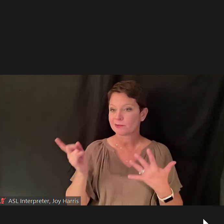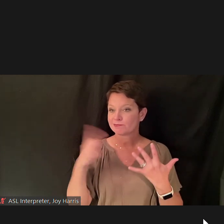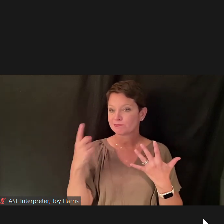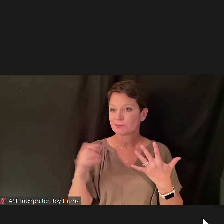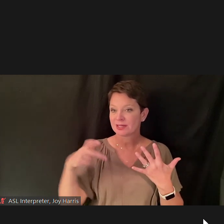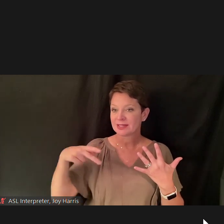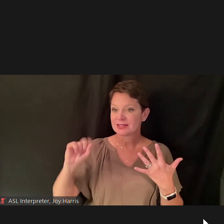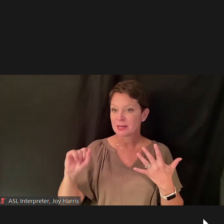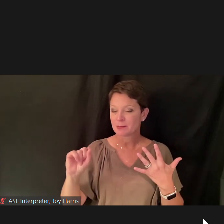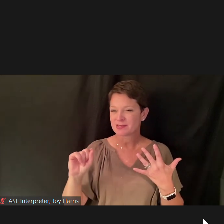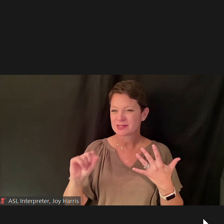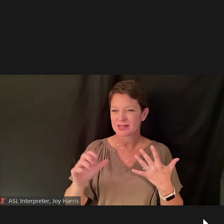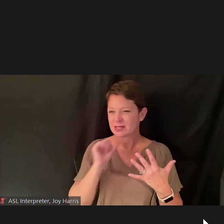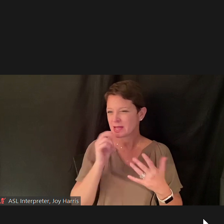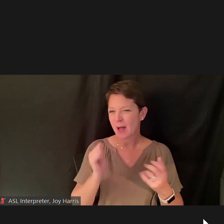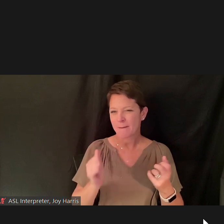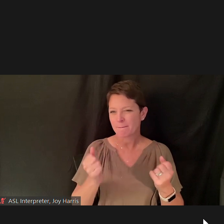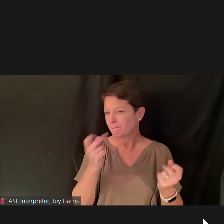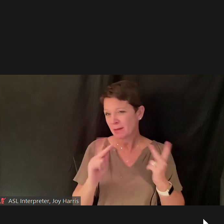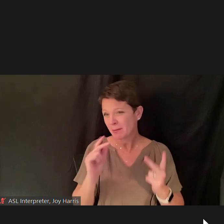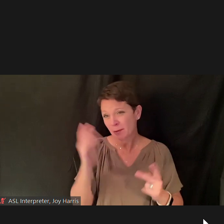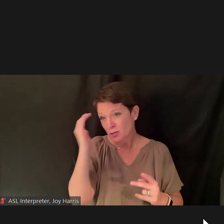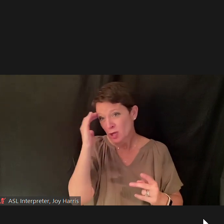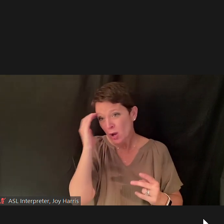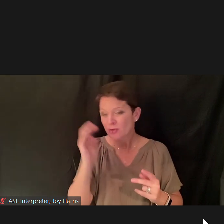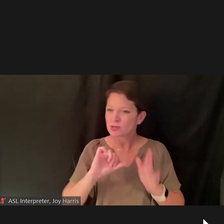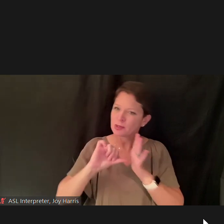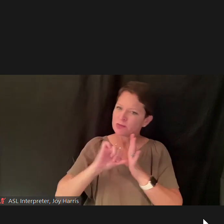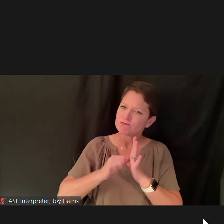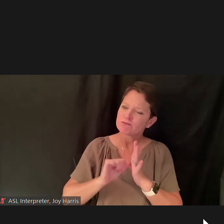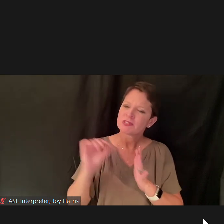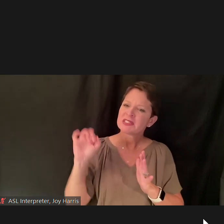Próximamente tenemos varios consejos